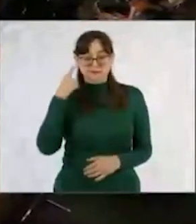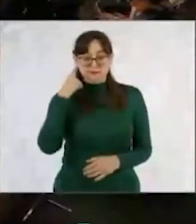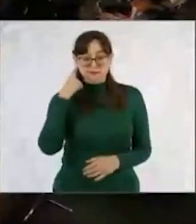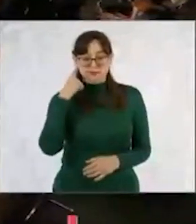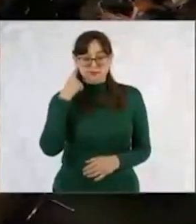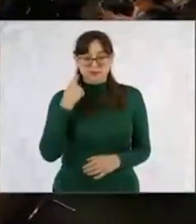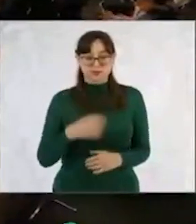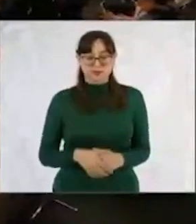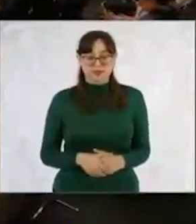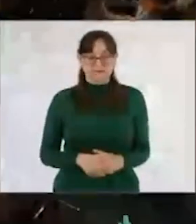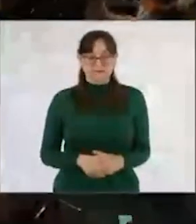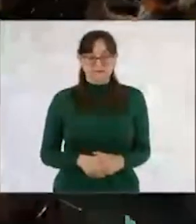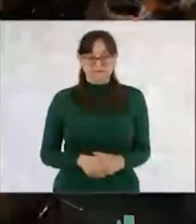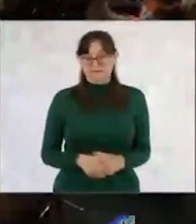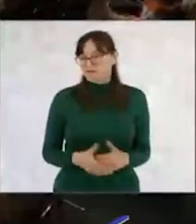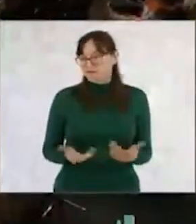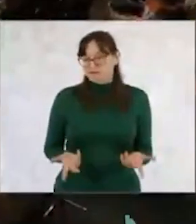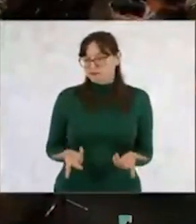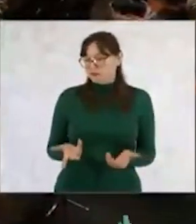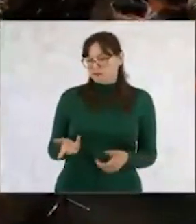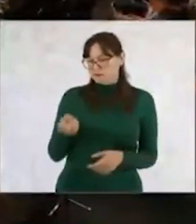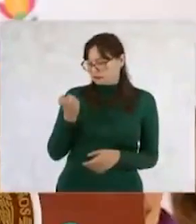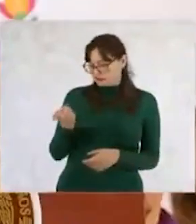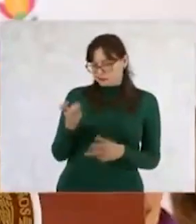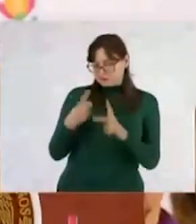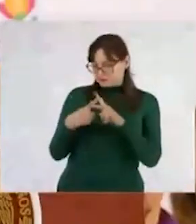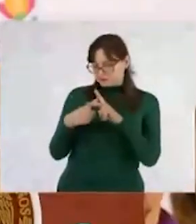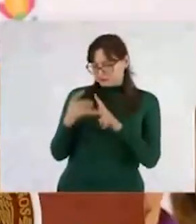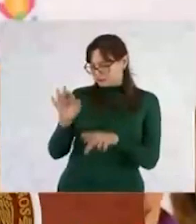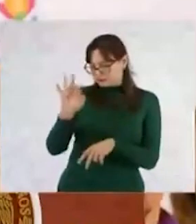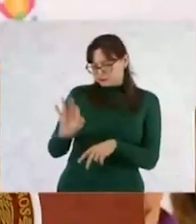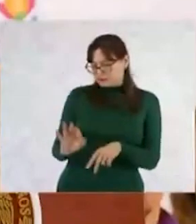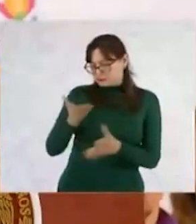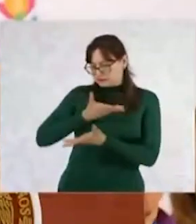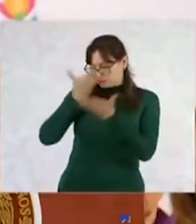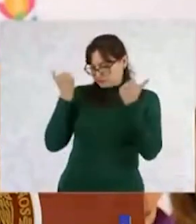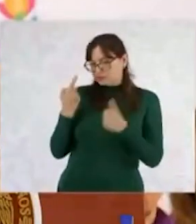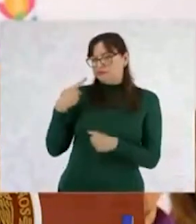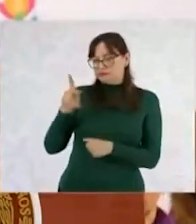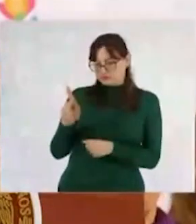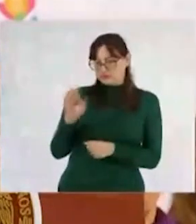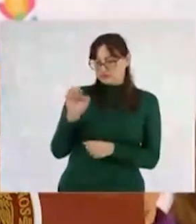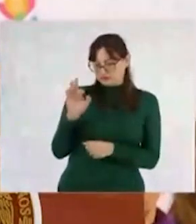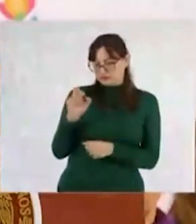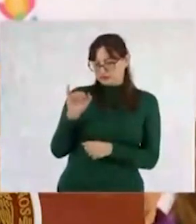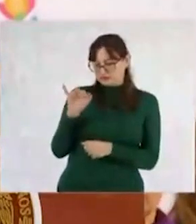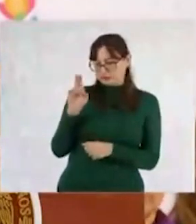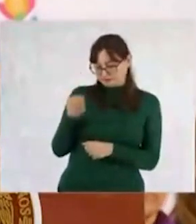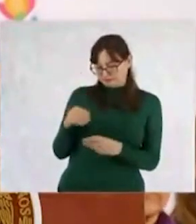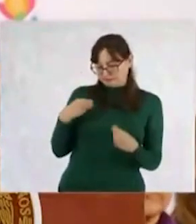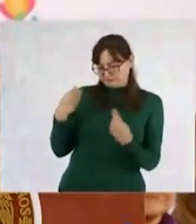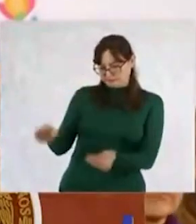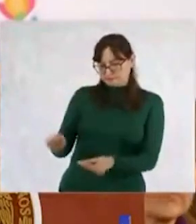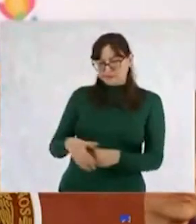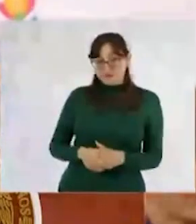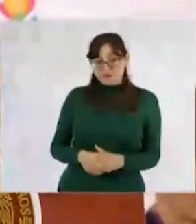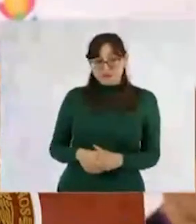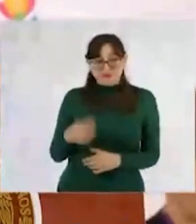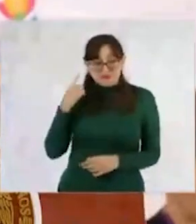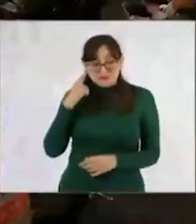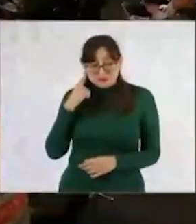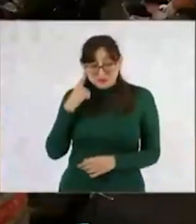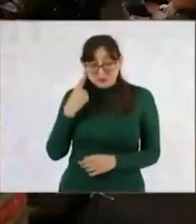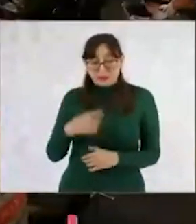otro lado se habla de la importancia y la solidez que tiene la economía mexicana al tener un plan de acción para poder